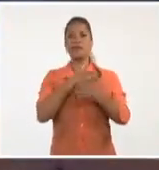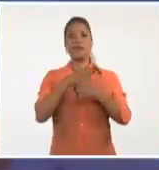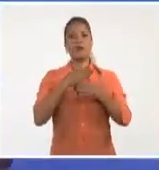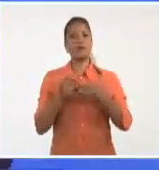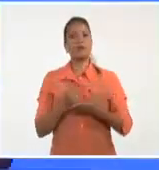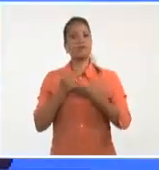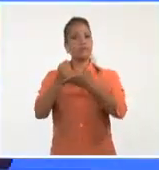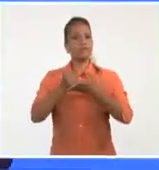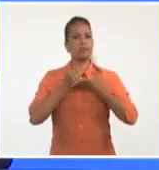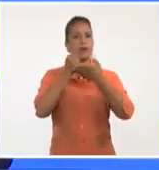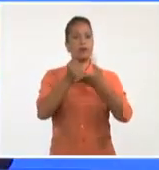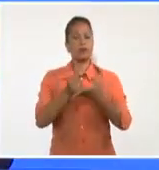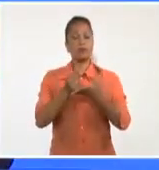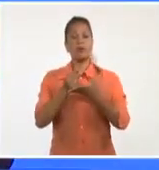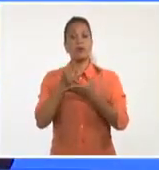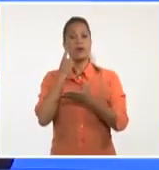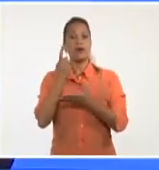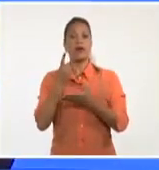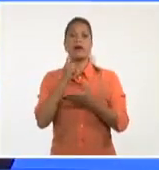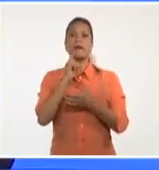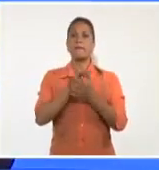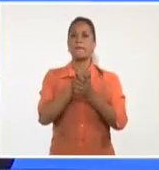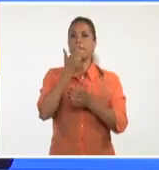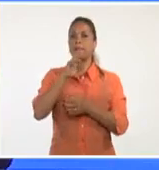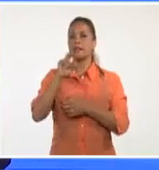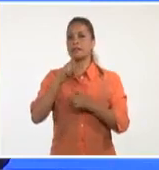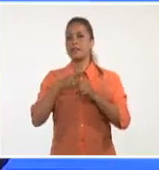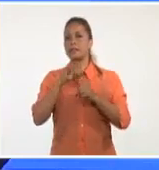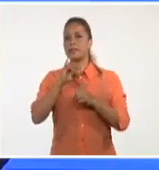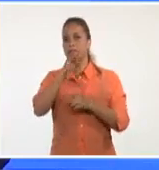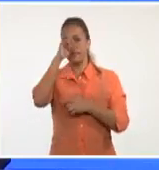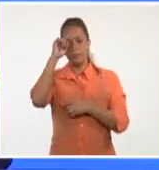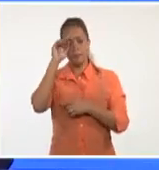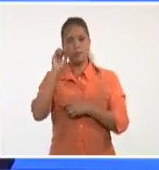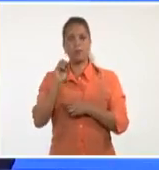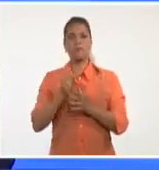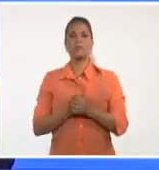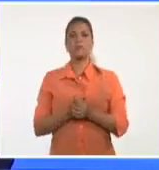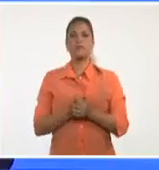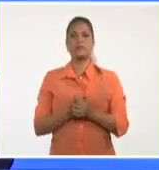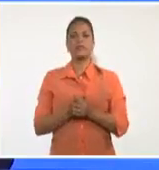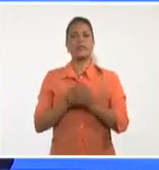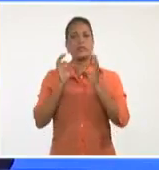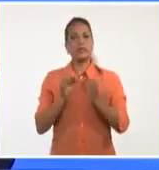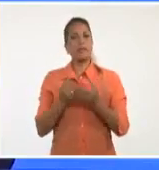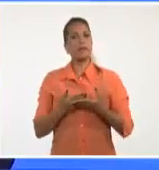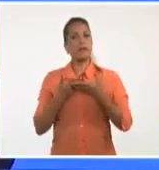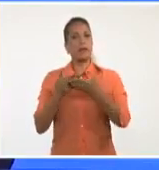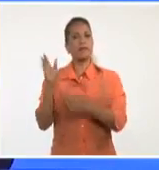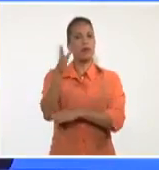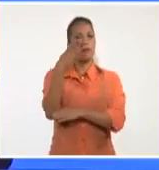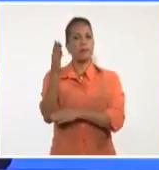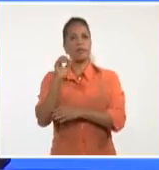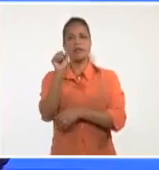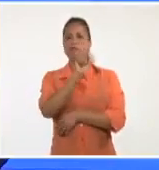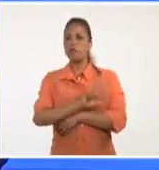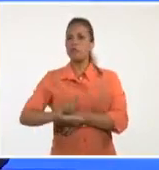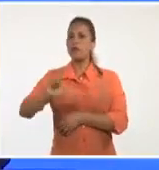teóricos y prácticos al marxismo-leninismo, enarbolando la bandera del socialismo, atemperado a